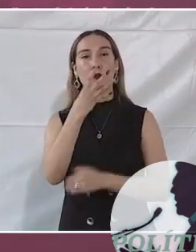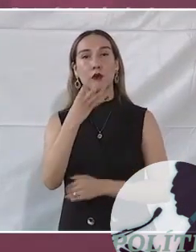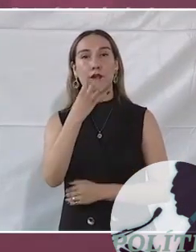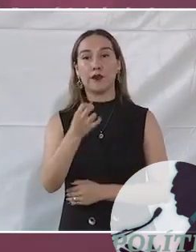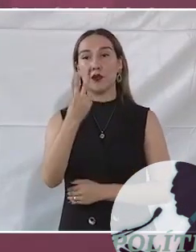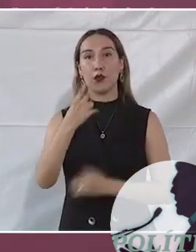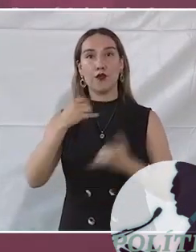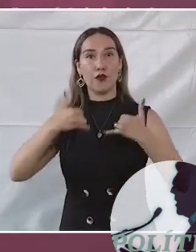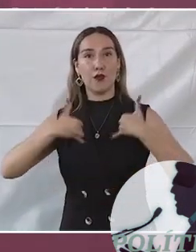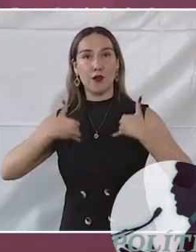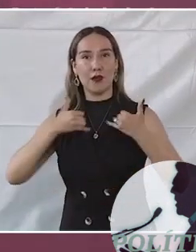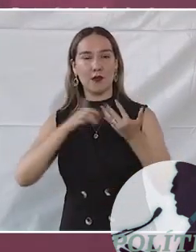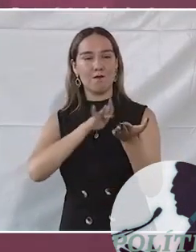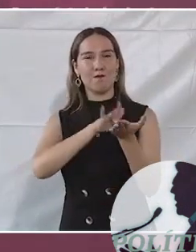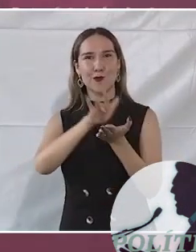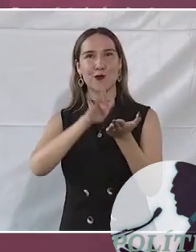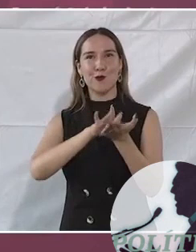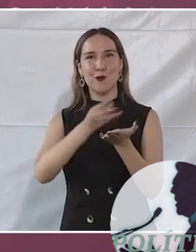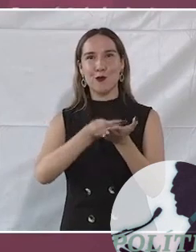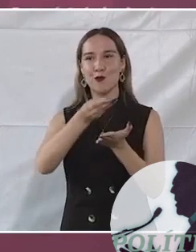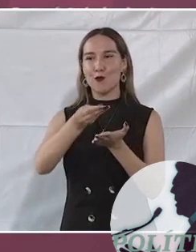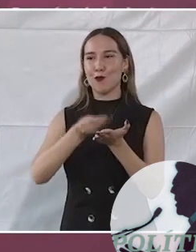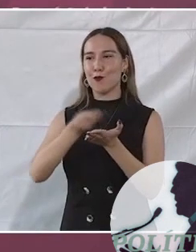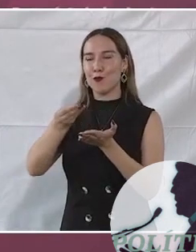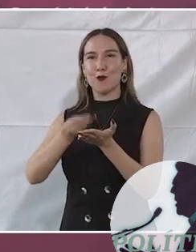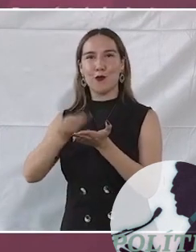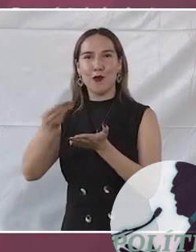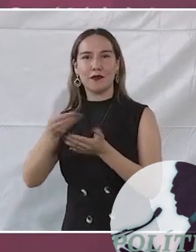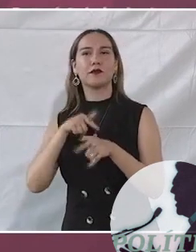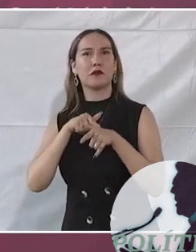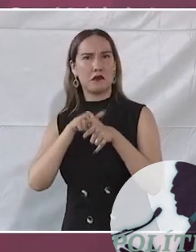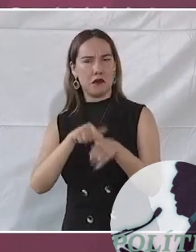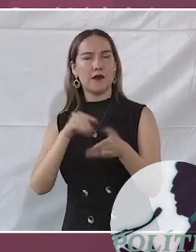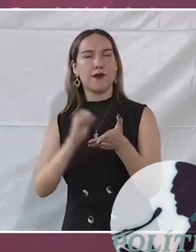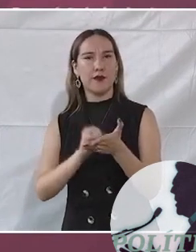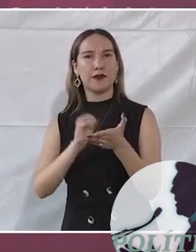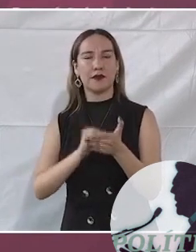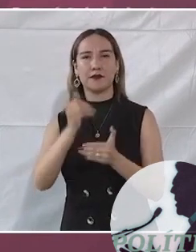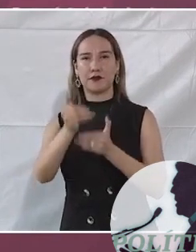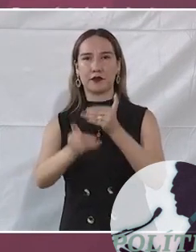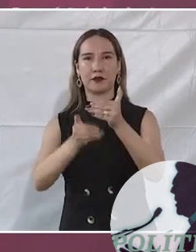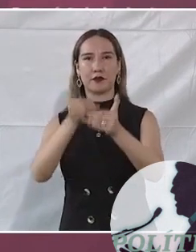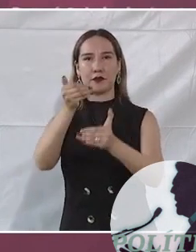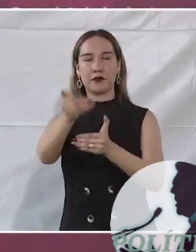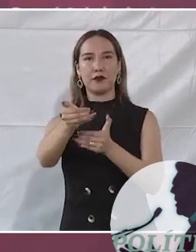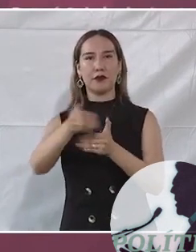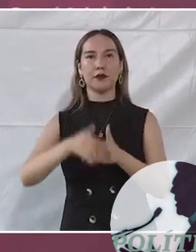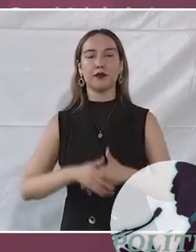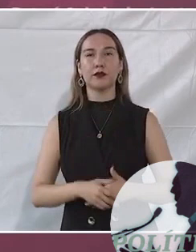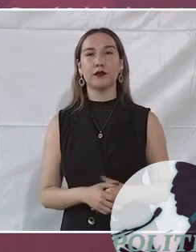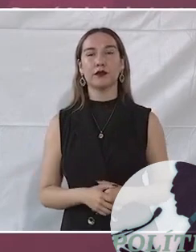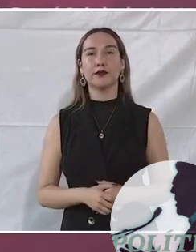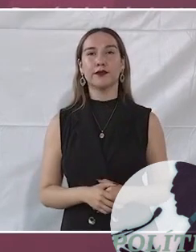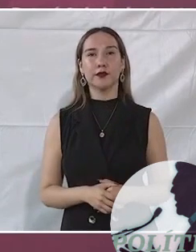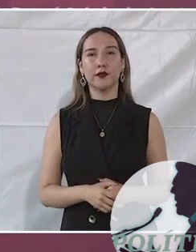4,402 jóvenes, y va a continuar este programa. Se hablaba de